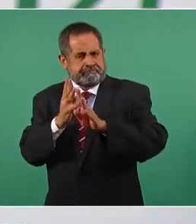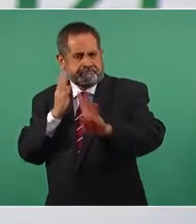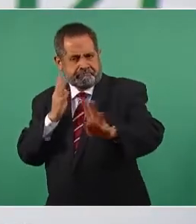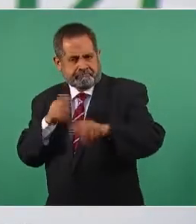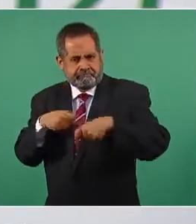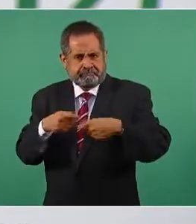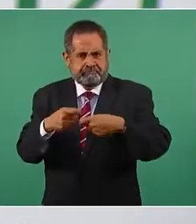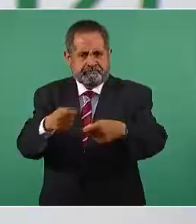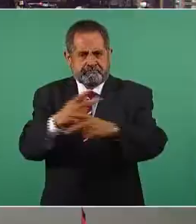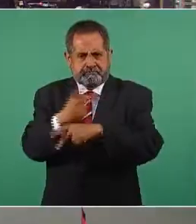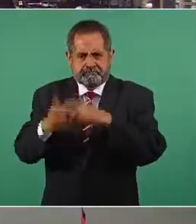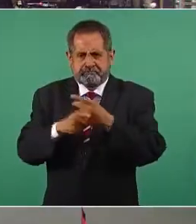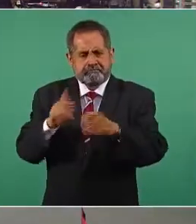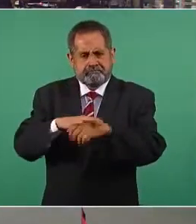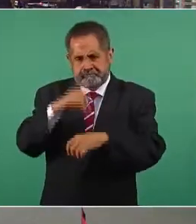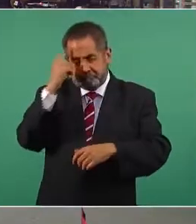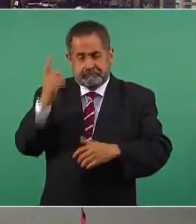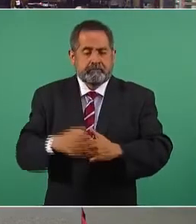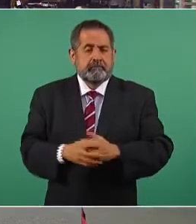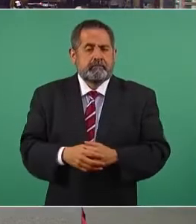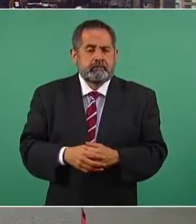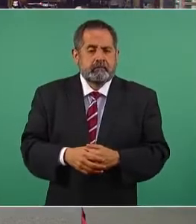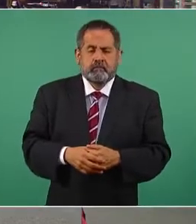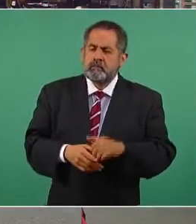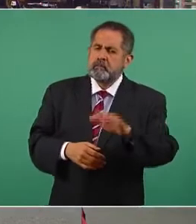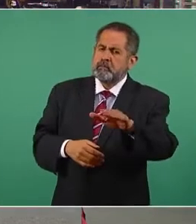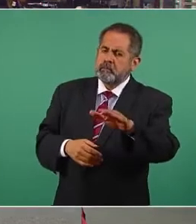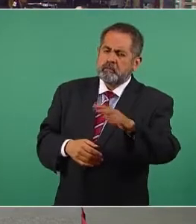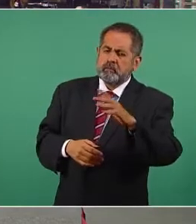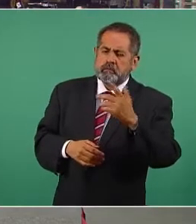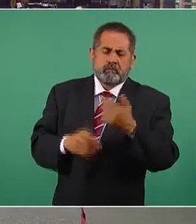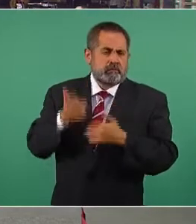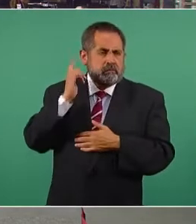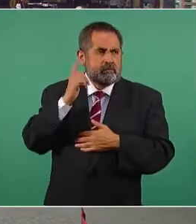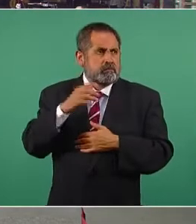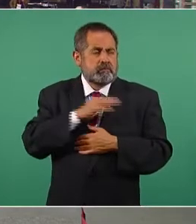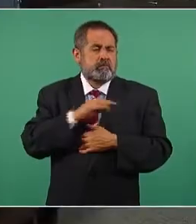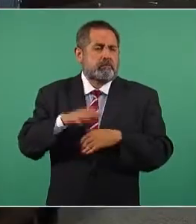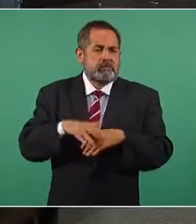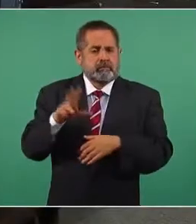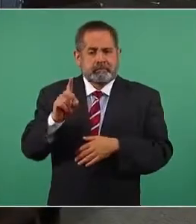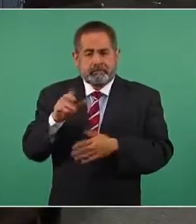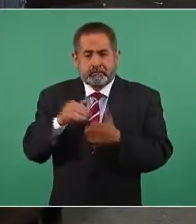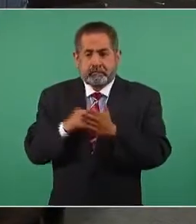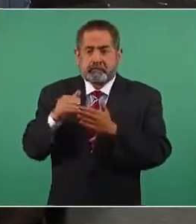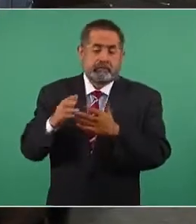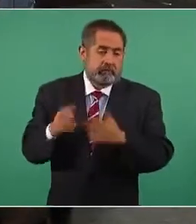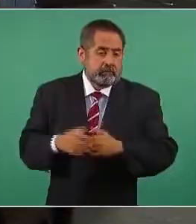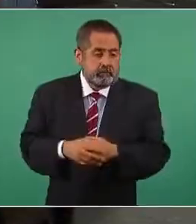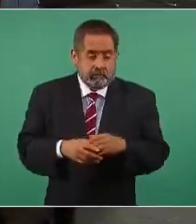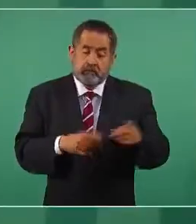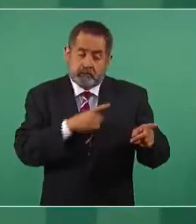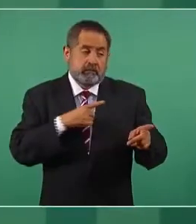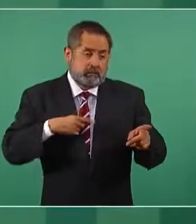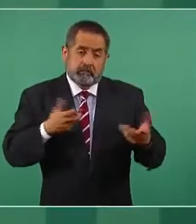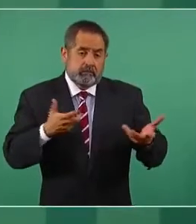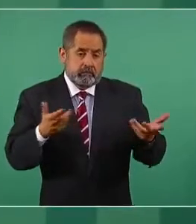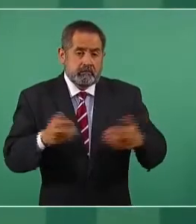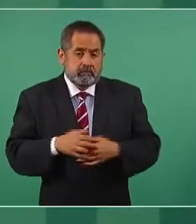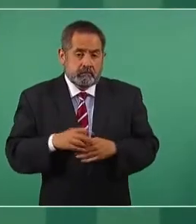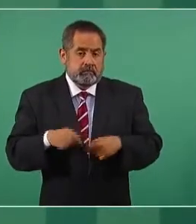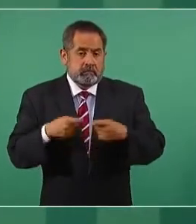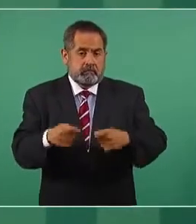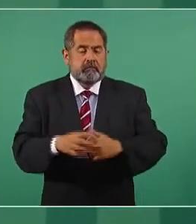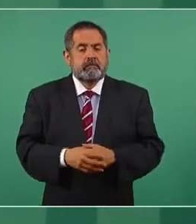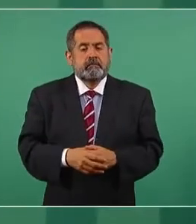de la República. Ok, entonces se le daría una esperanza a estos más de 30 millones de mexicanos. Pues tenemos que corregirlo. Para